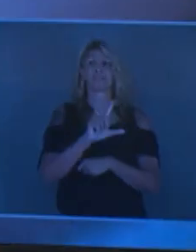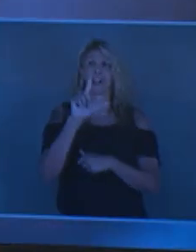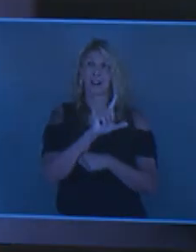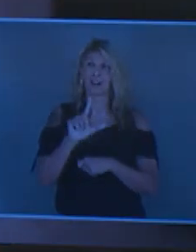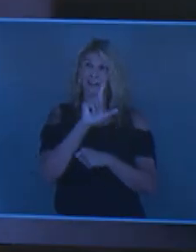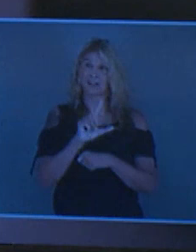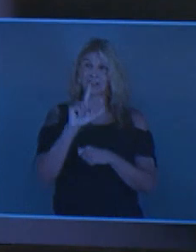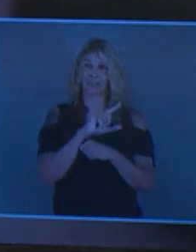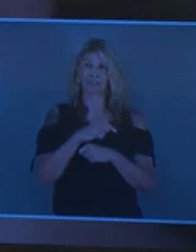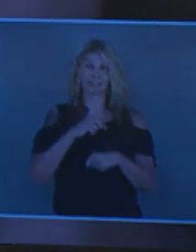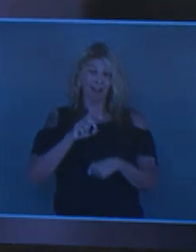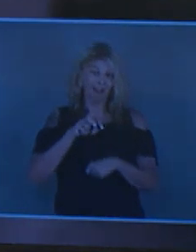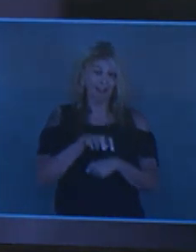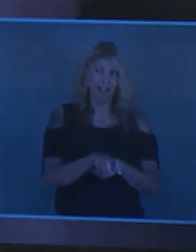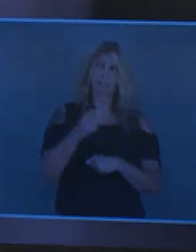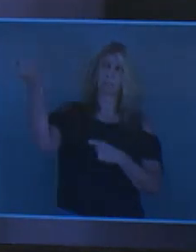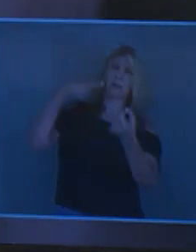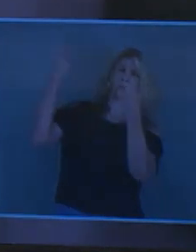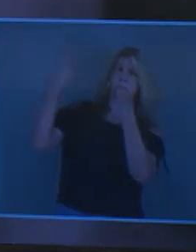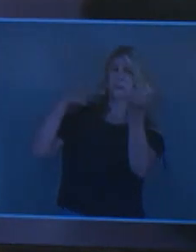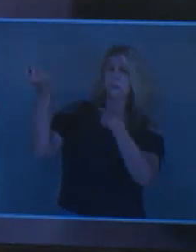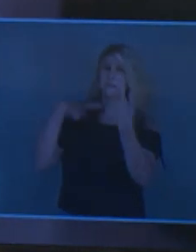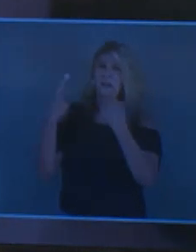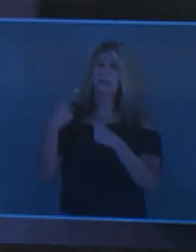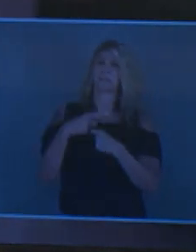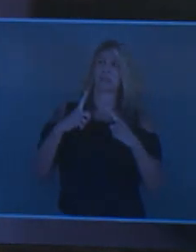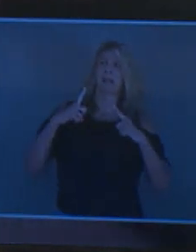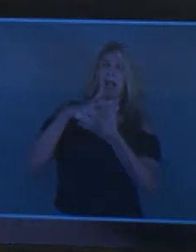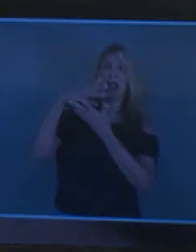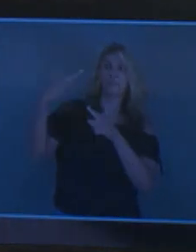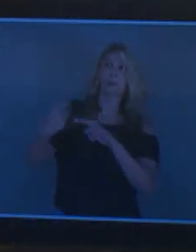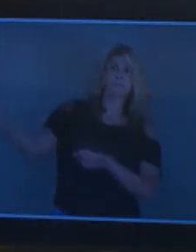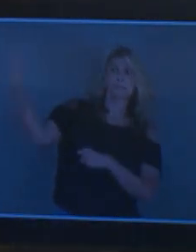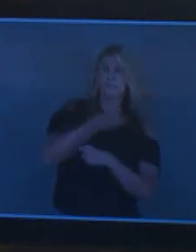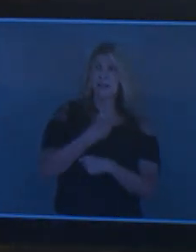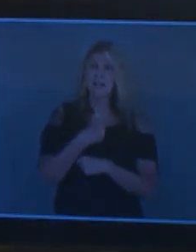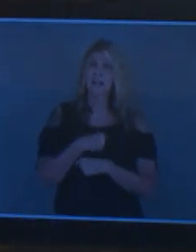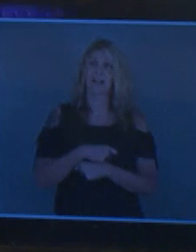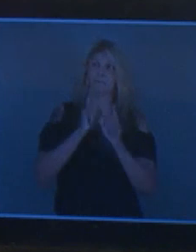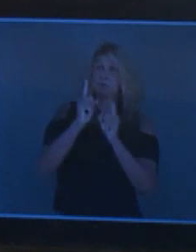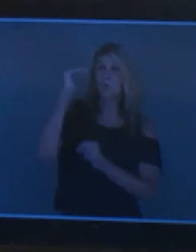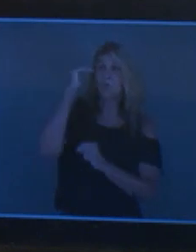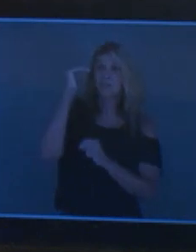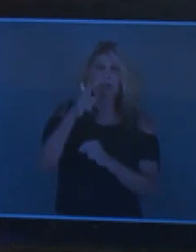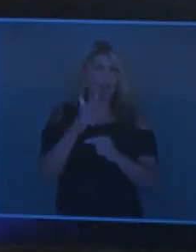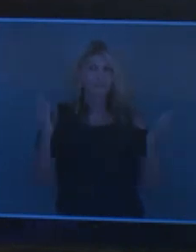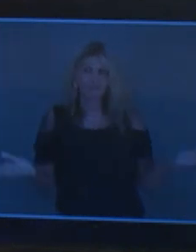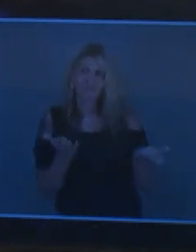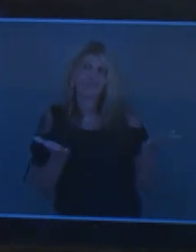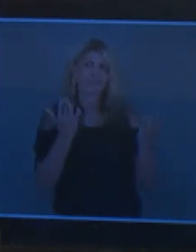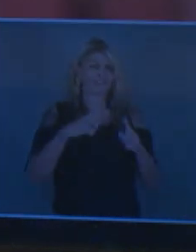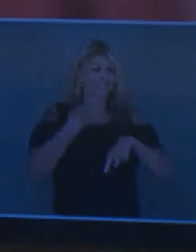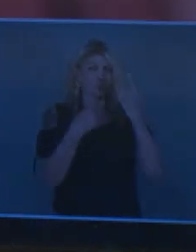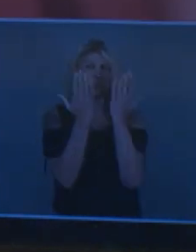mutualistas las sociedades médicas asimismo tiene que capacitar a su personal para poder atender de una forma